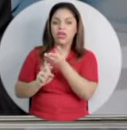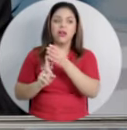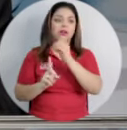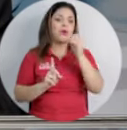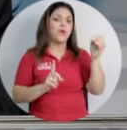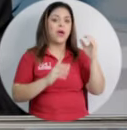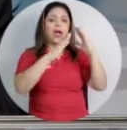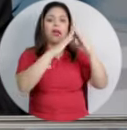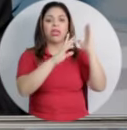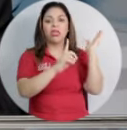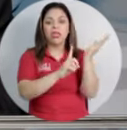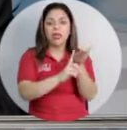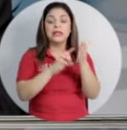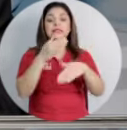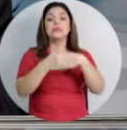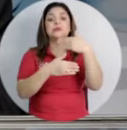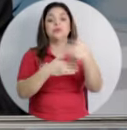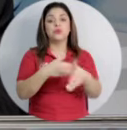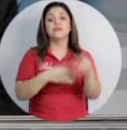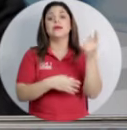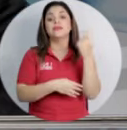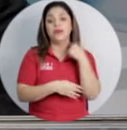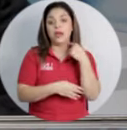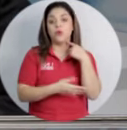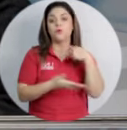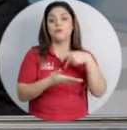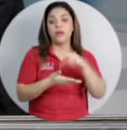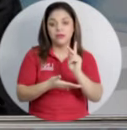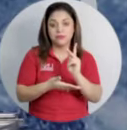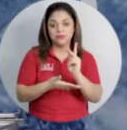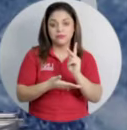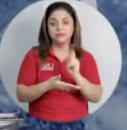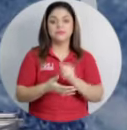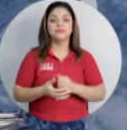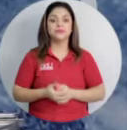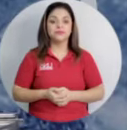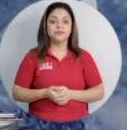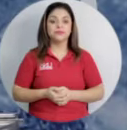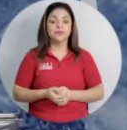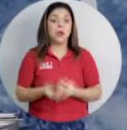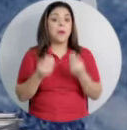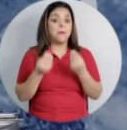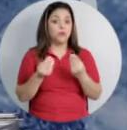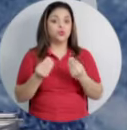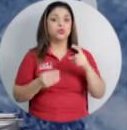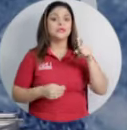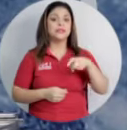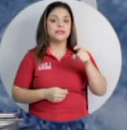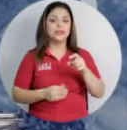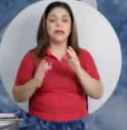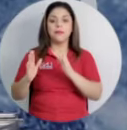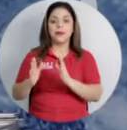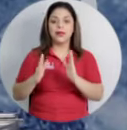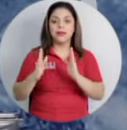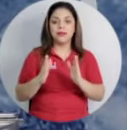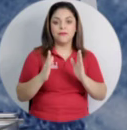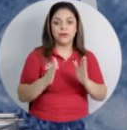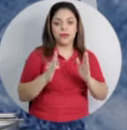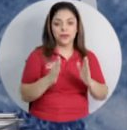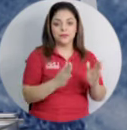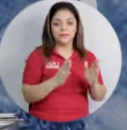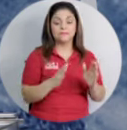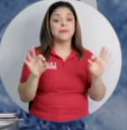caro. Y eso es parte de lo que hay que planificar. Sí, mucho hay que planificar. Lo importante es